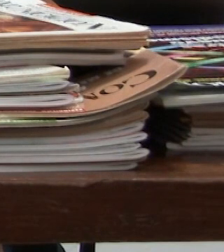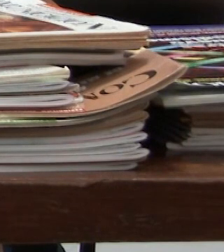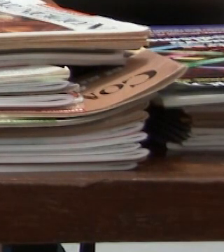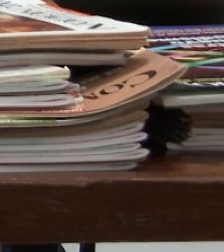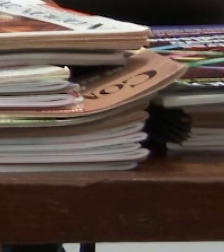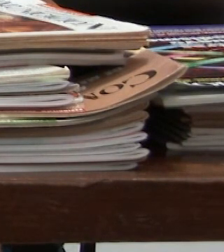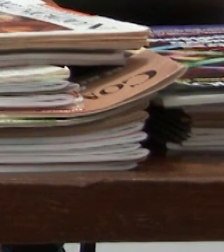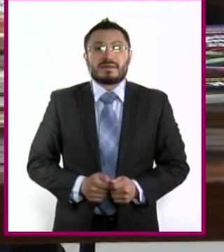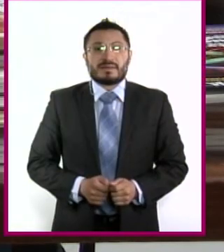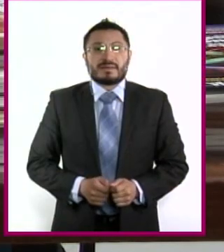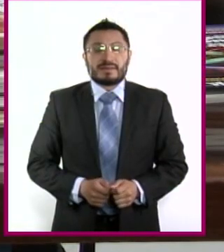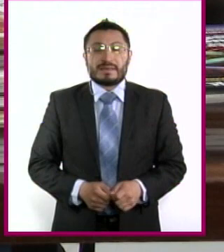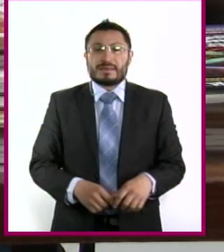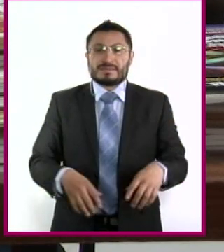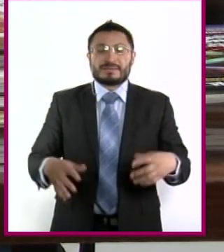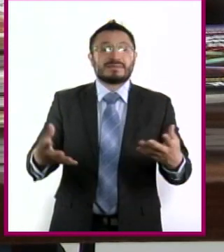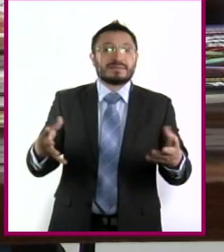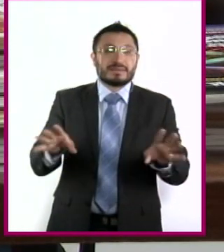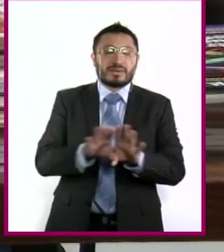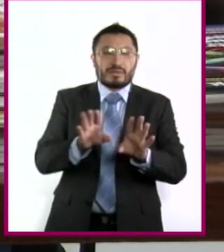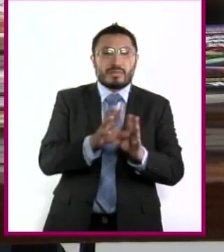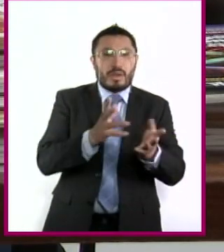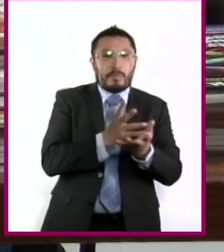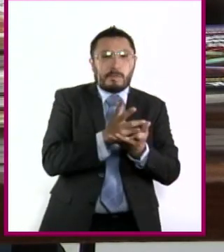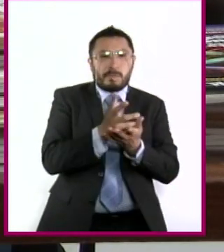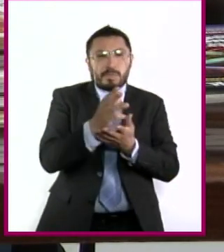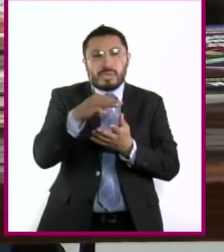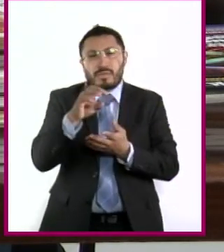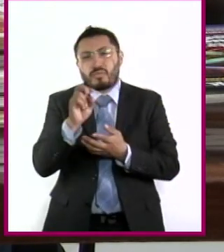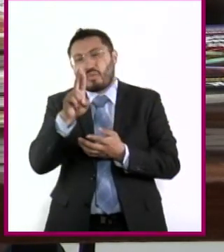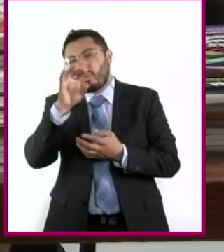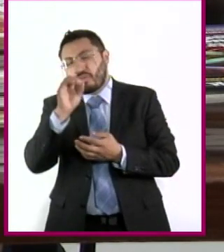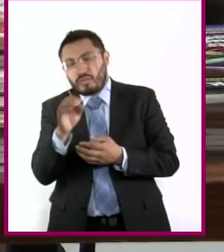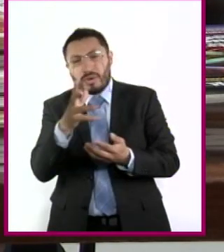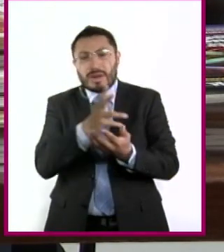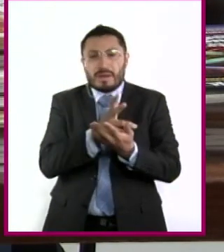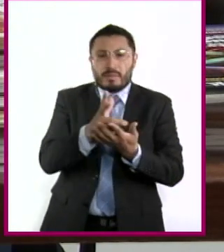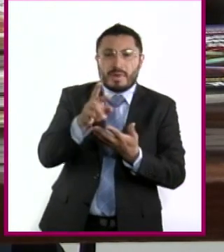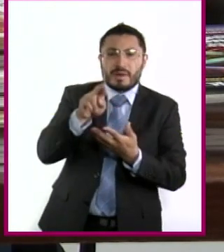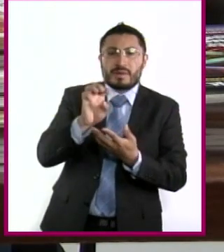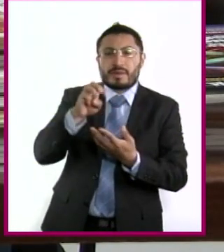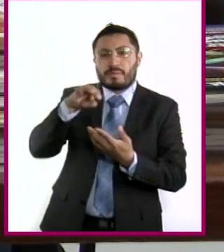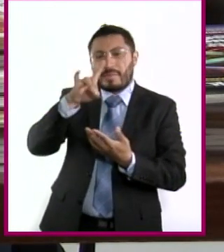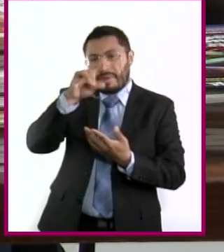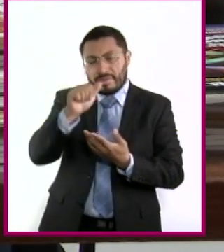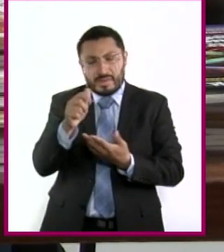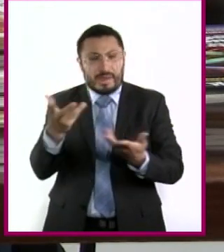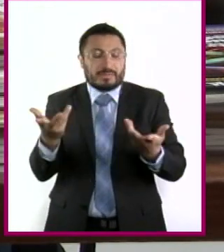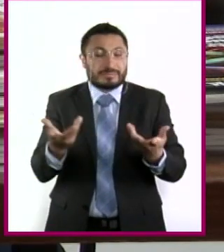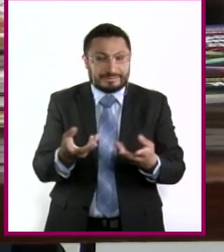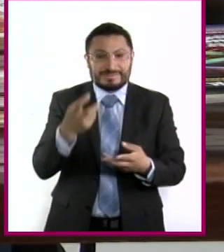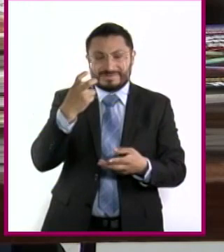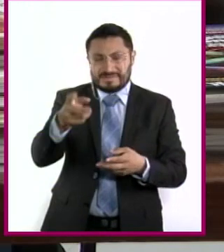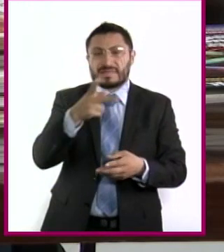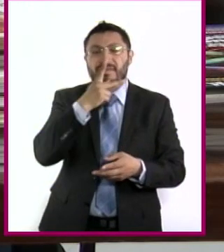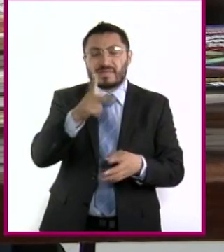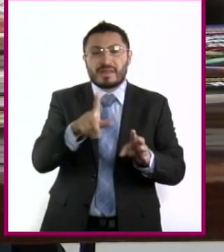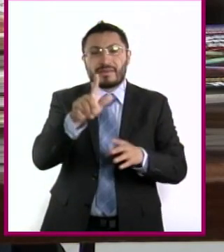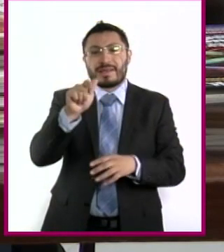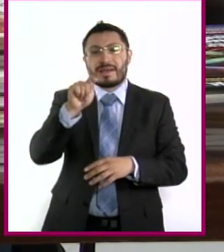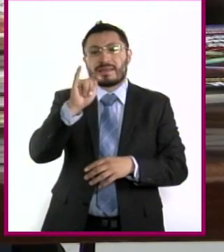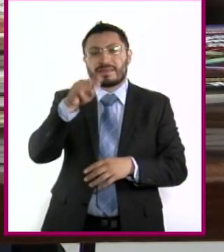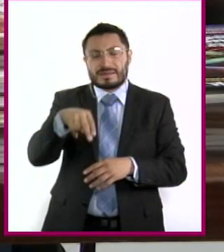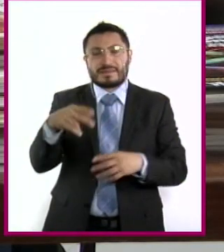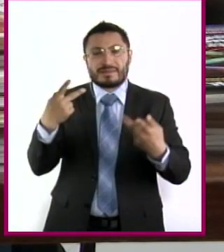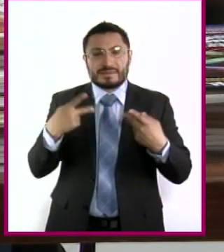Ad extremos morbos, extrema remedia exquisite óptima. ¿Y eso? Es una frase en latín de un